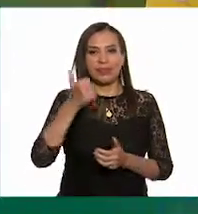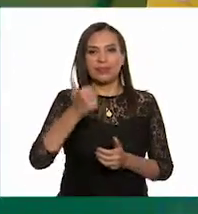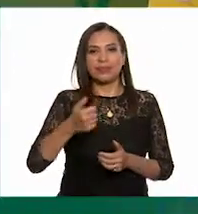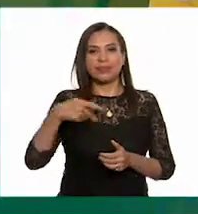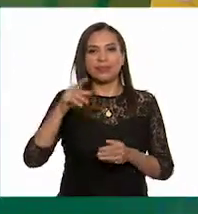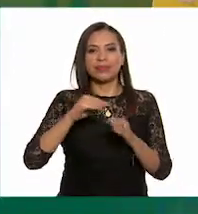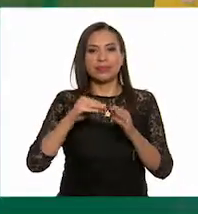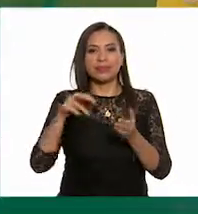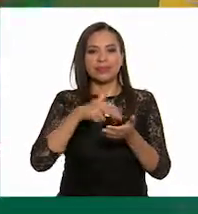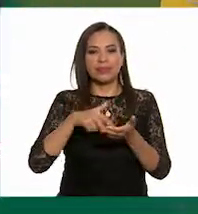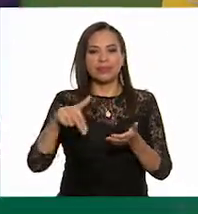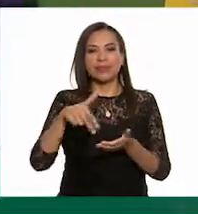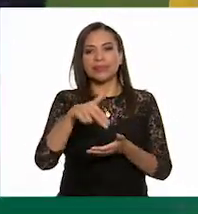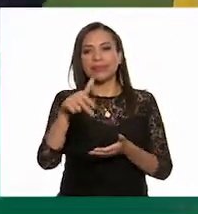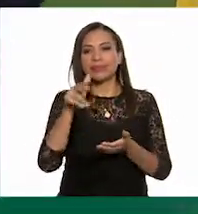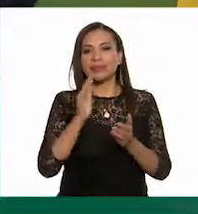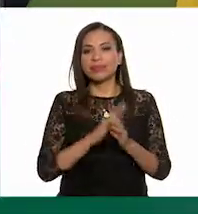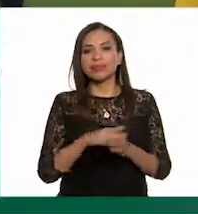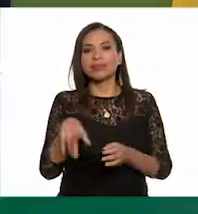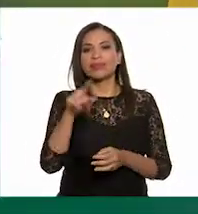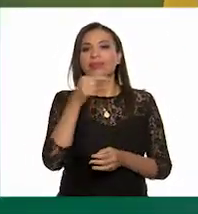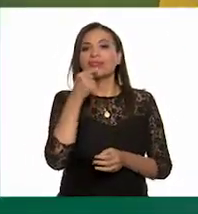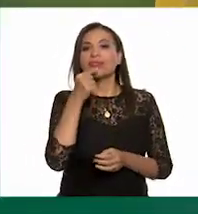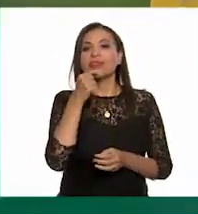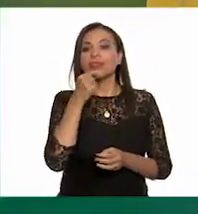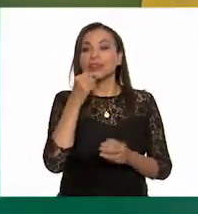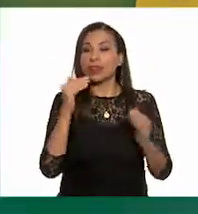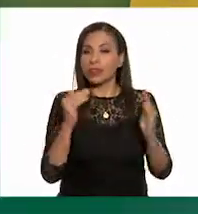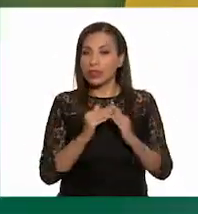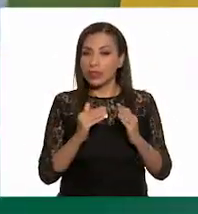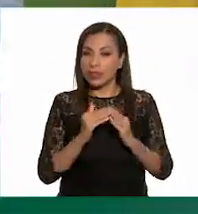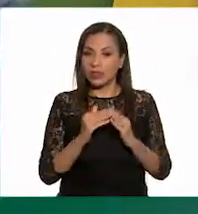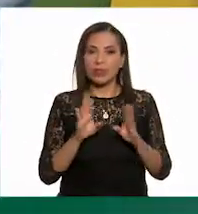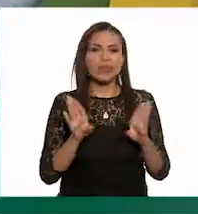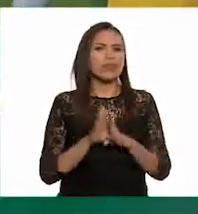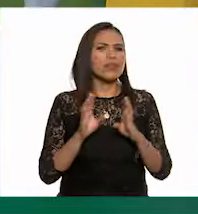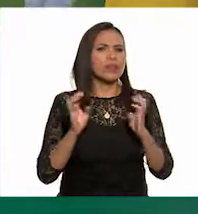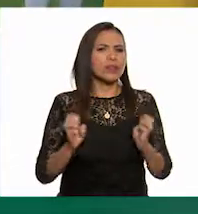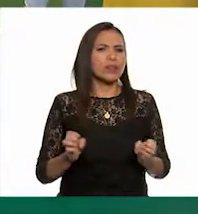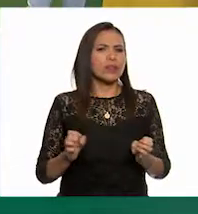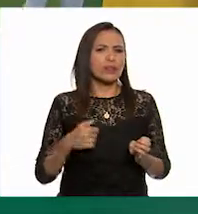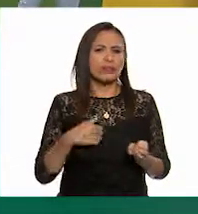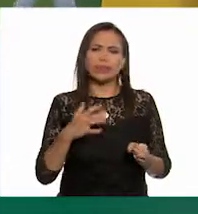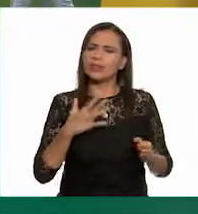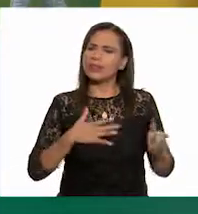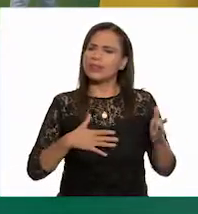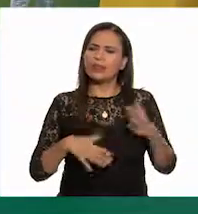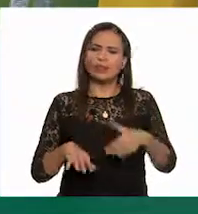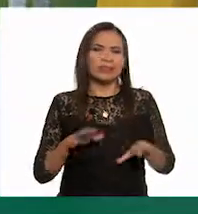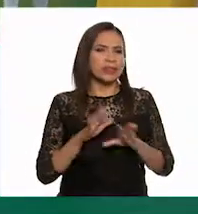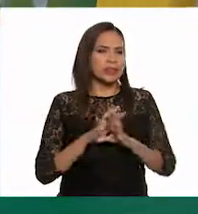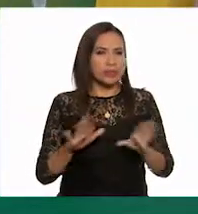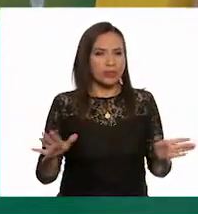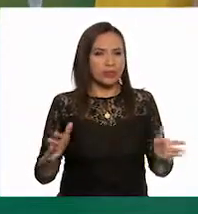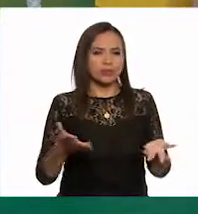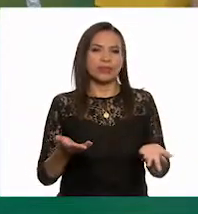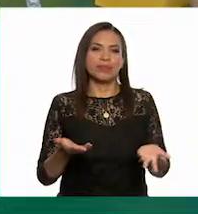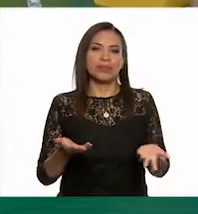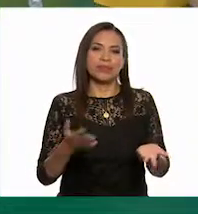ya hice. 6 kilómetros a pie. Niños en casa, ¿cómo están? Ya me cansé. ¿Ya se